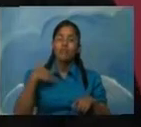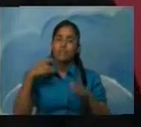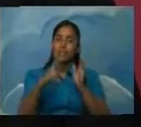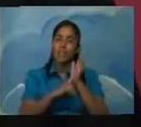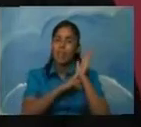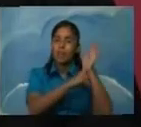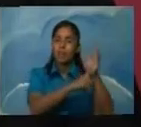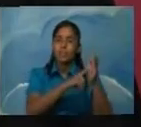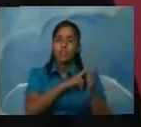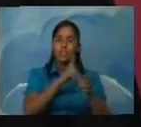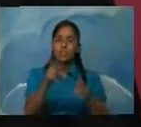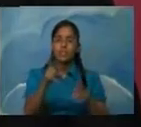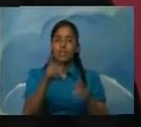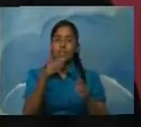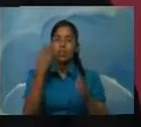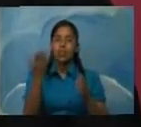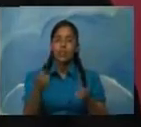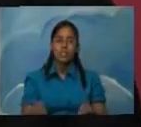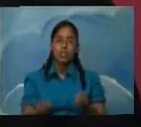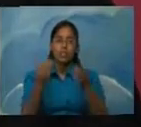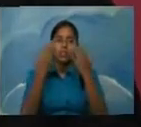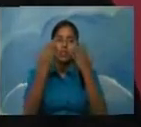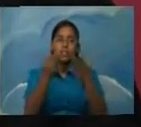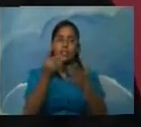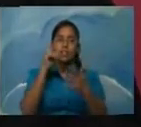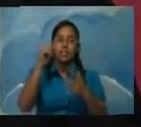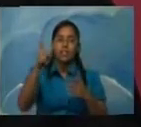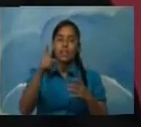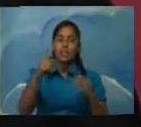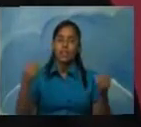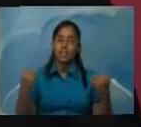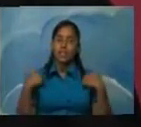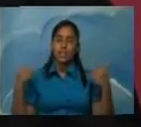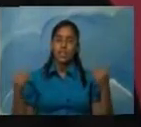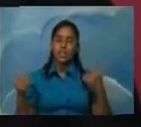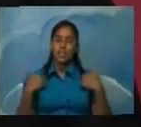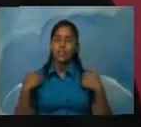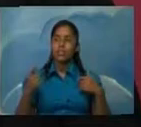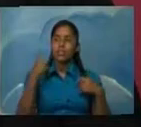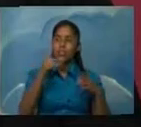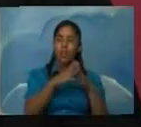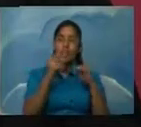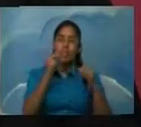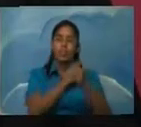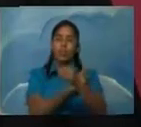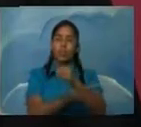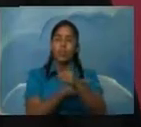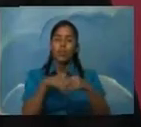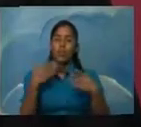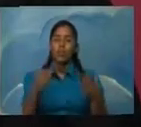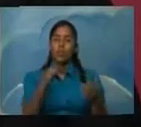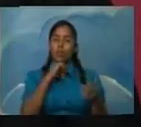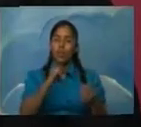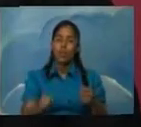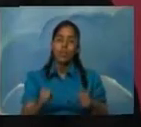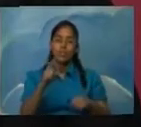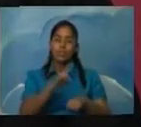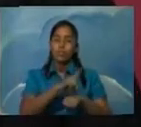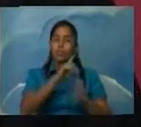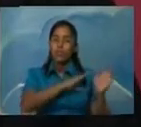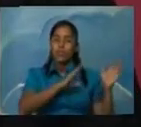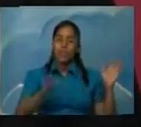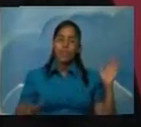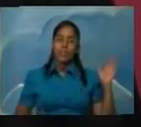representación precisamente de lo que se ofrecía en este sacrificio al Todopoderoso, lo cual es un tipo de Cristo